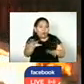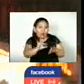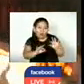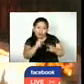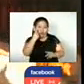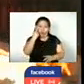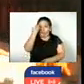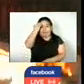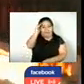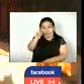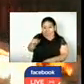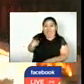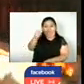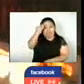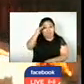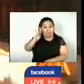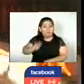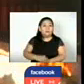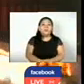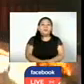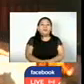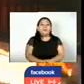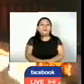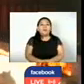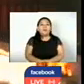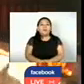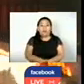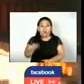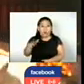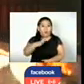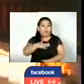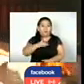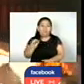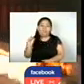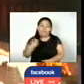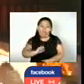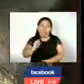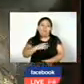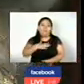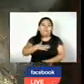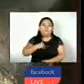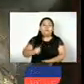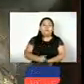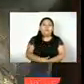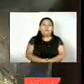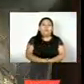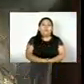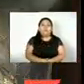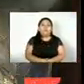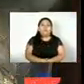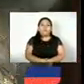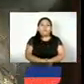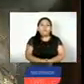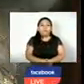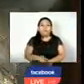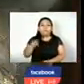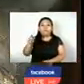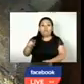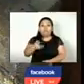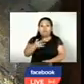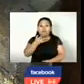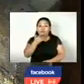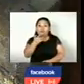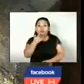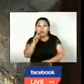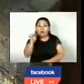no lo conoce les gusta les gusta y les ha gustado es toda una sensación